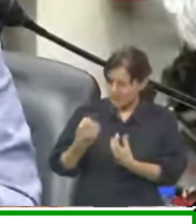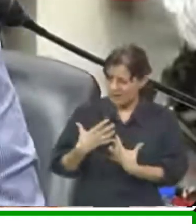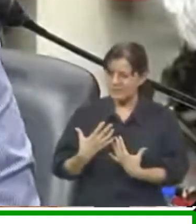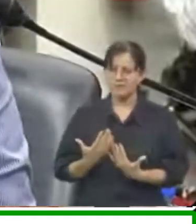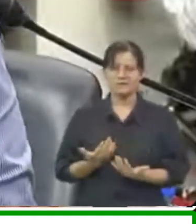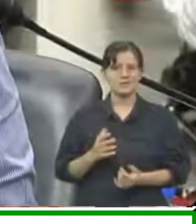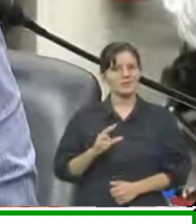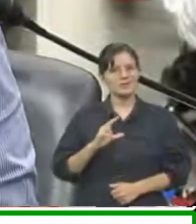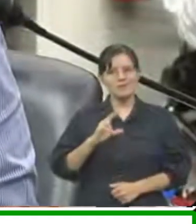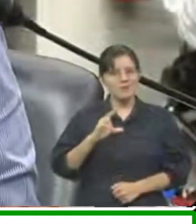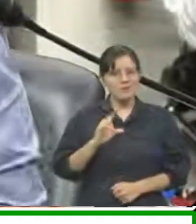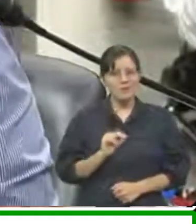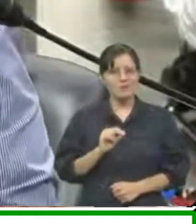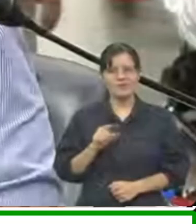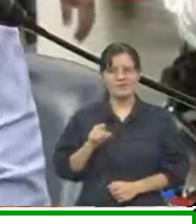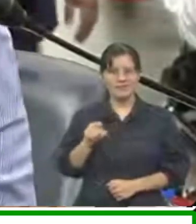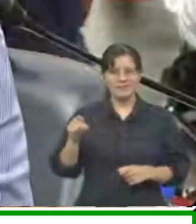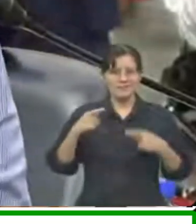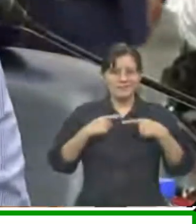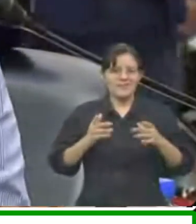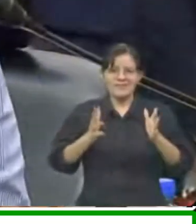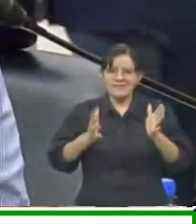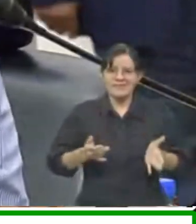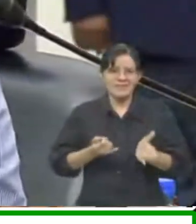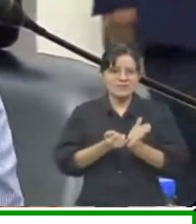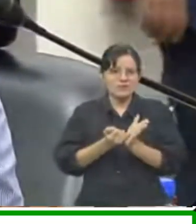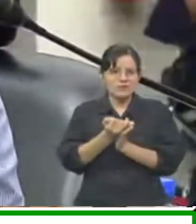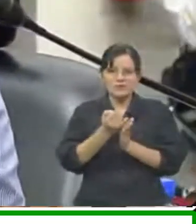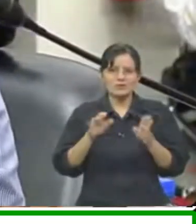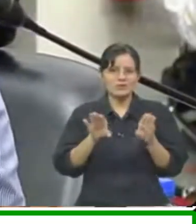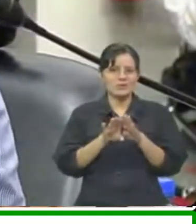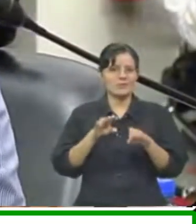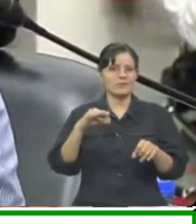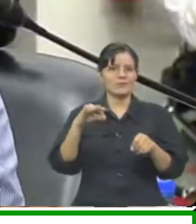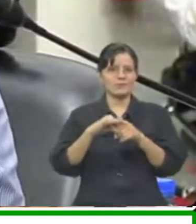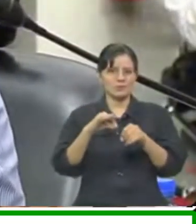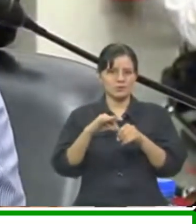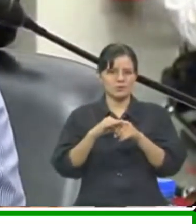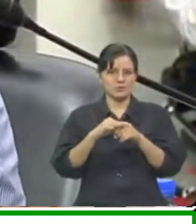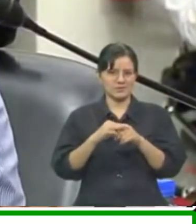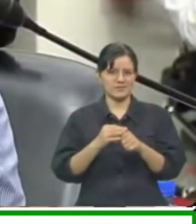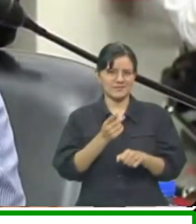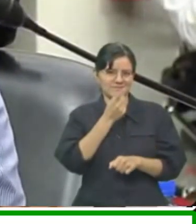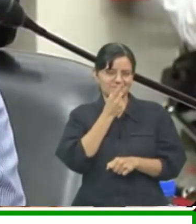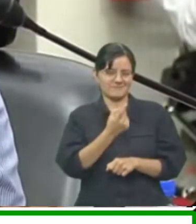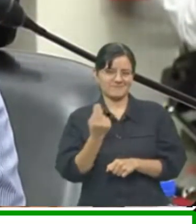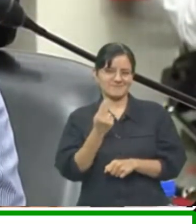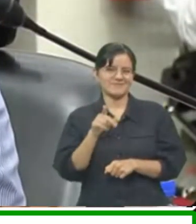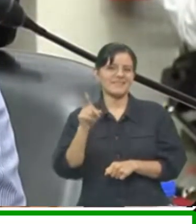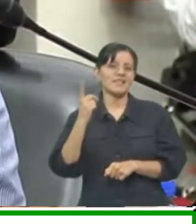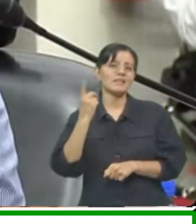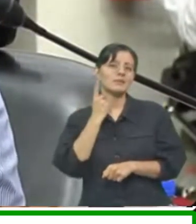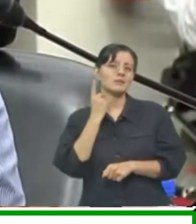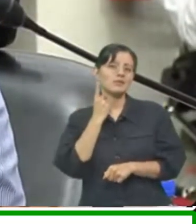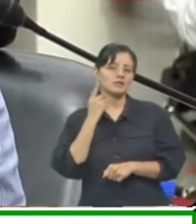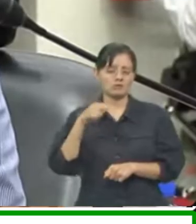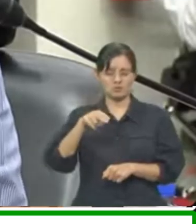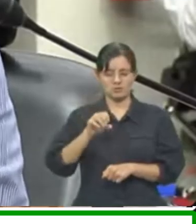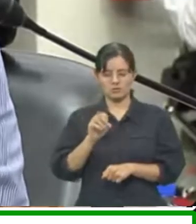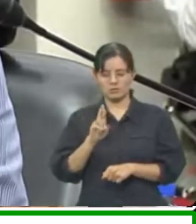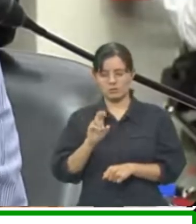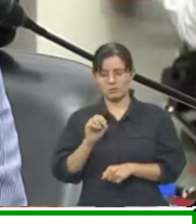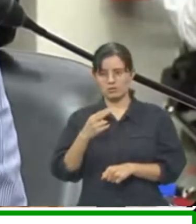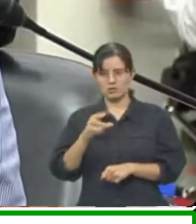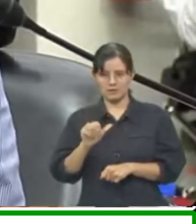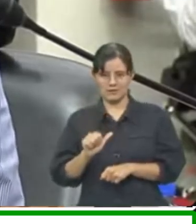se expresó con los votos y, a ver, también hay que decirlo con toda claridad, como lo señaló el diputado Noroña. Vamos